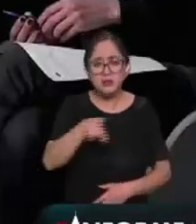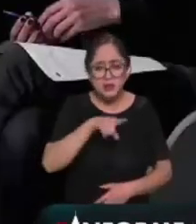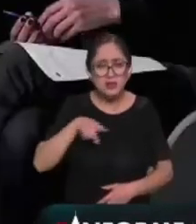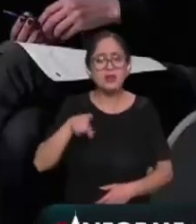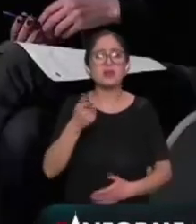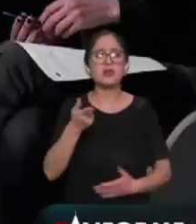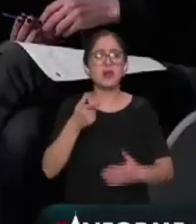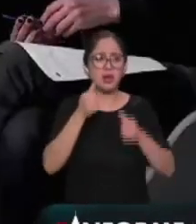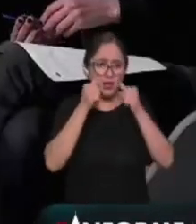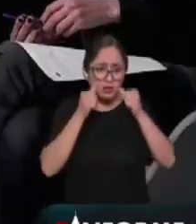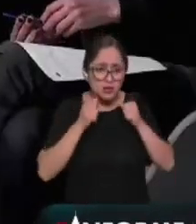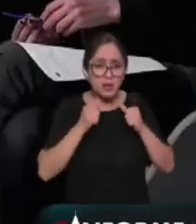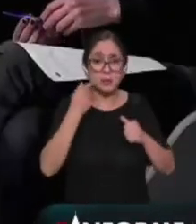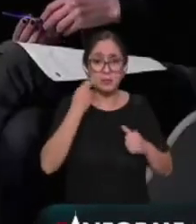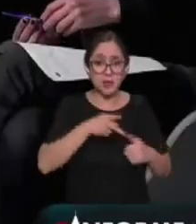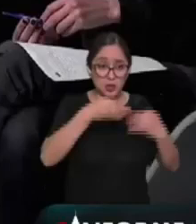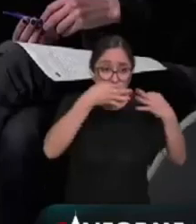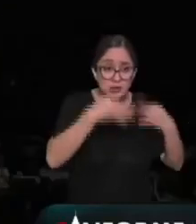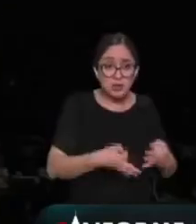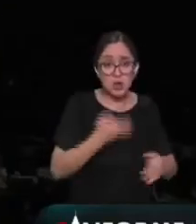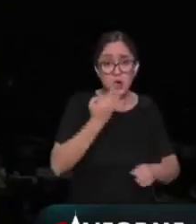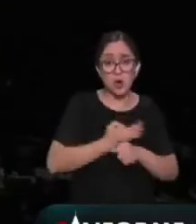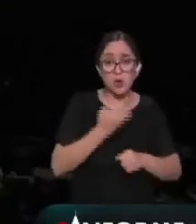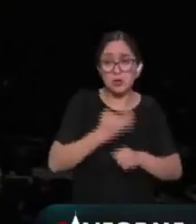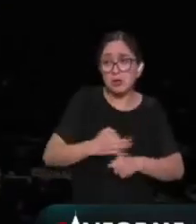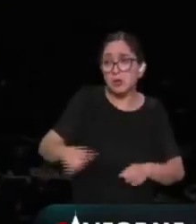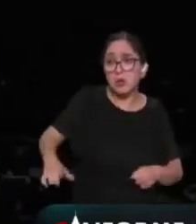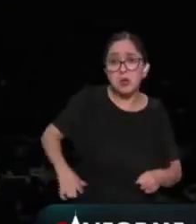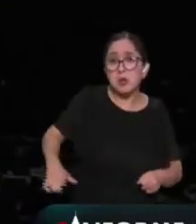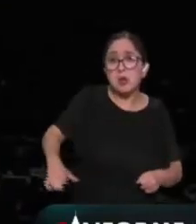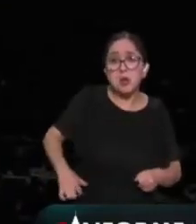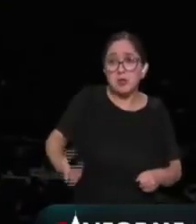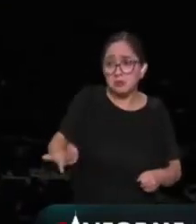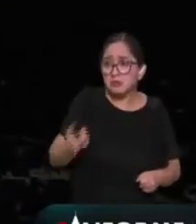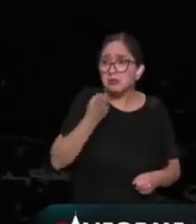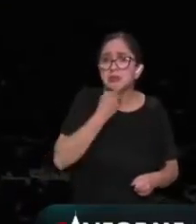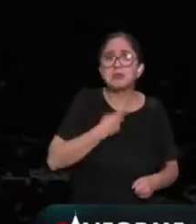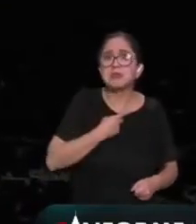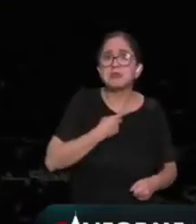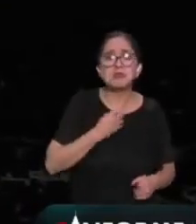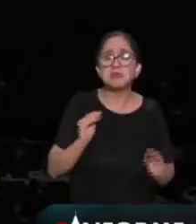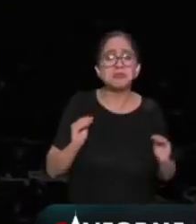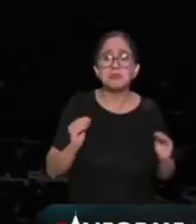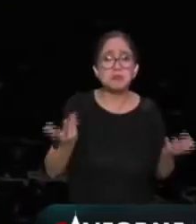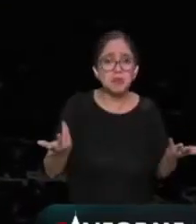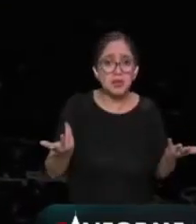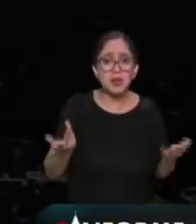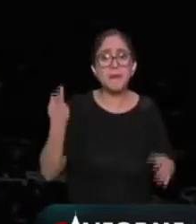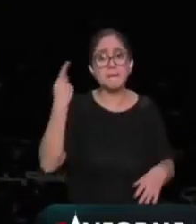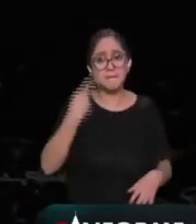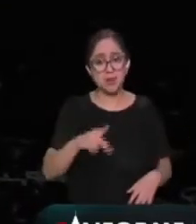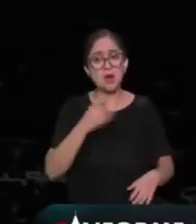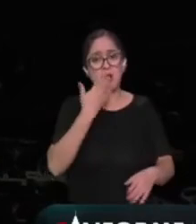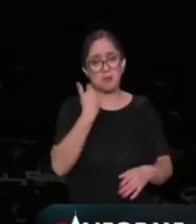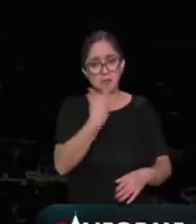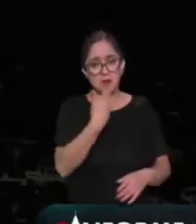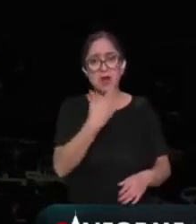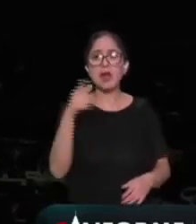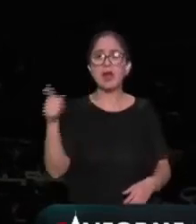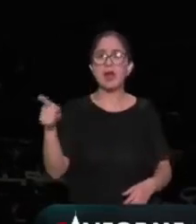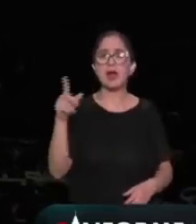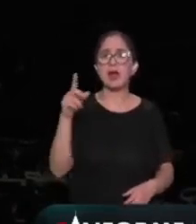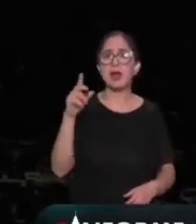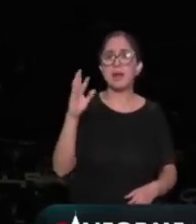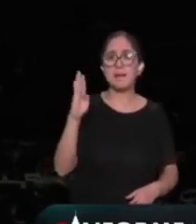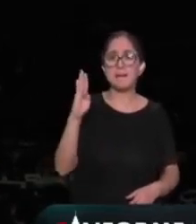visto todavía resultados por parte de Gobernación, pero lo que me encantó es que ya le dieron el título a Brenda como víctima,